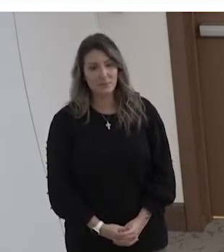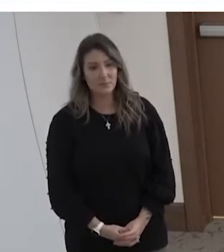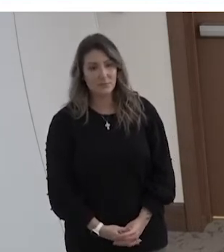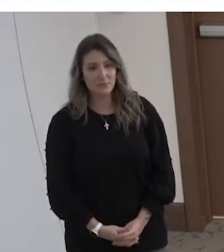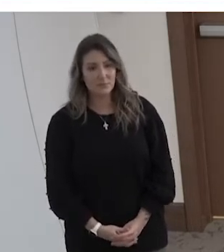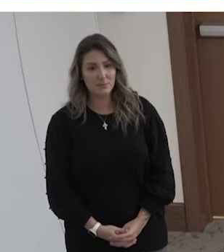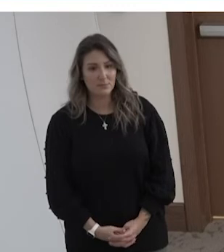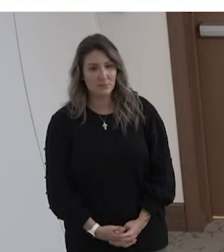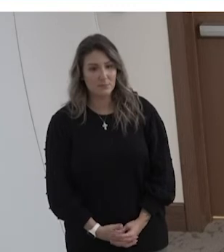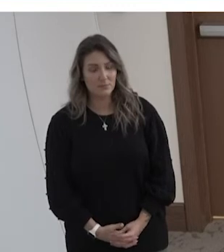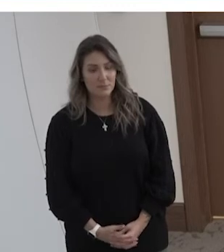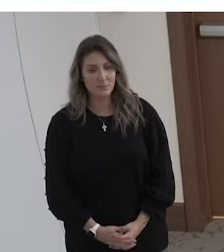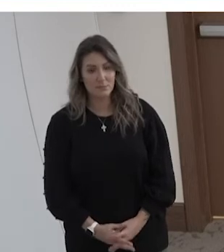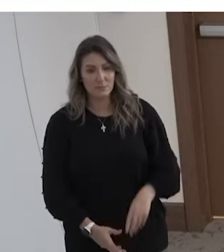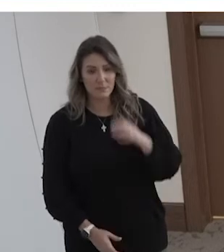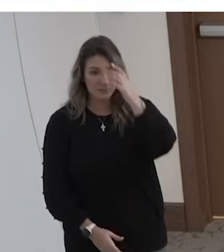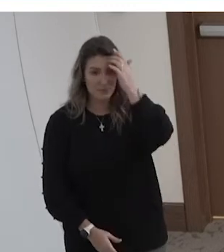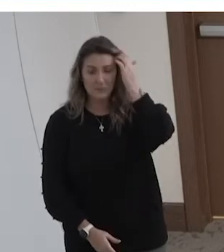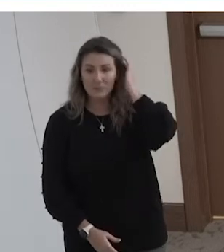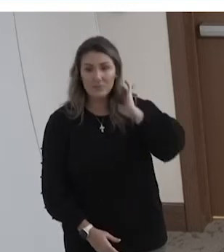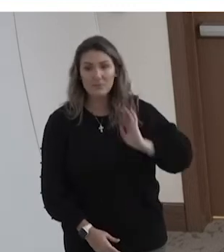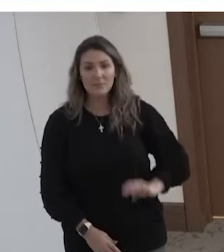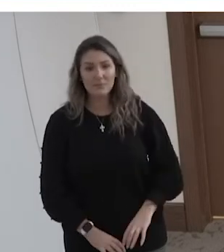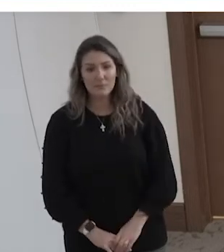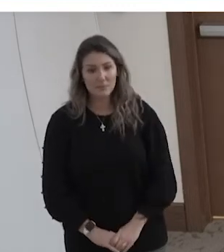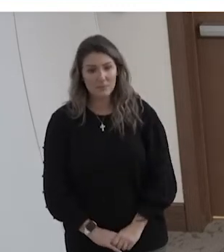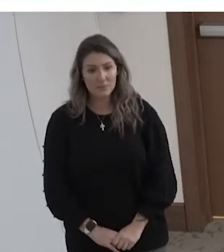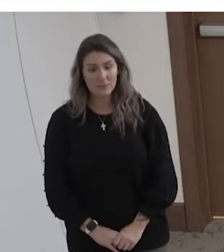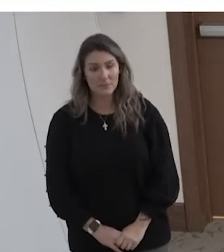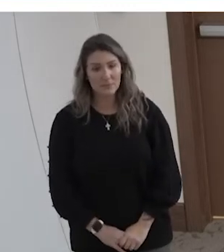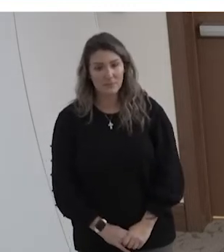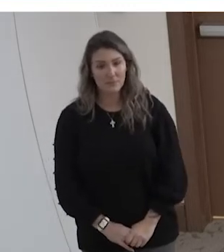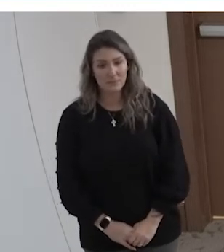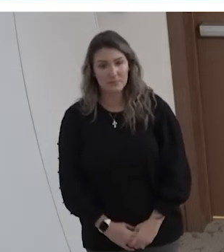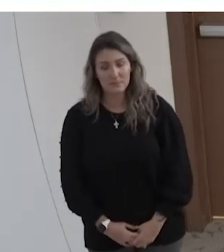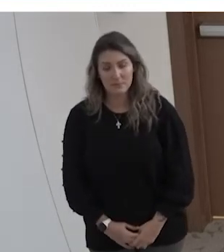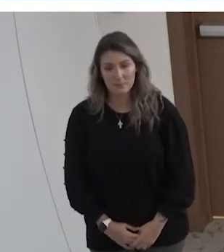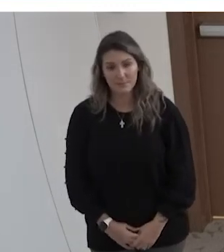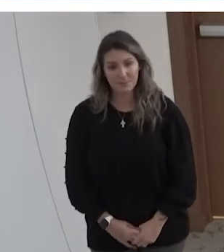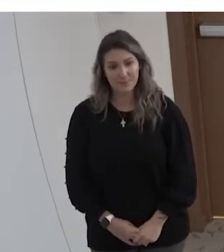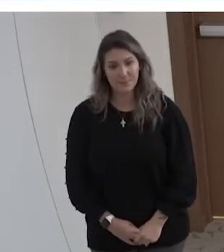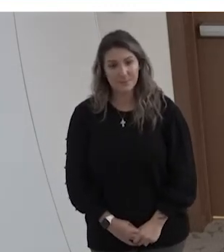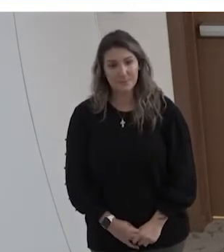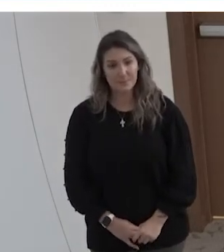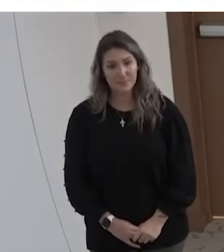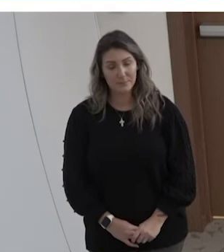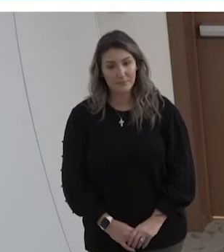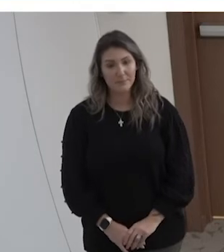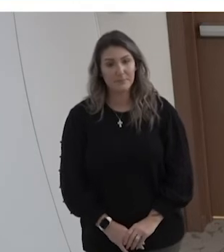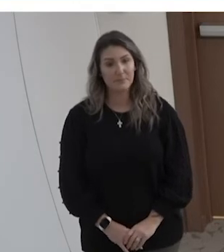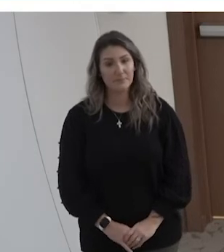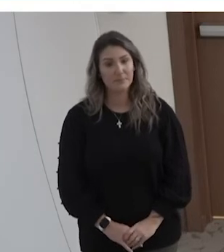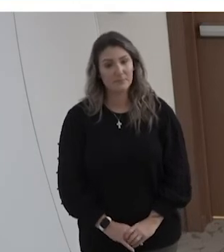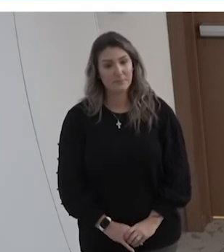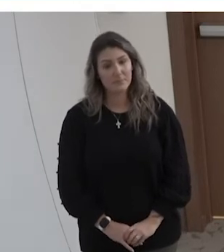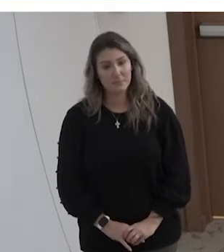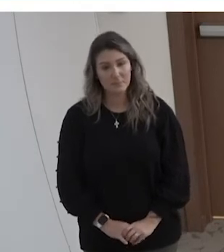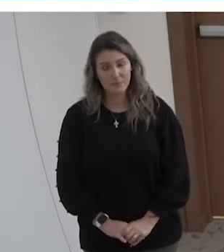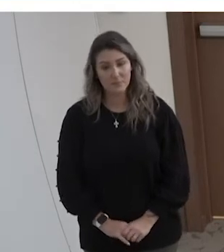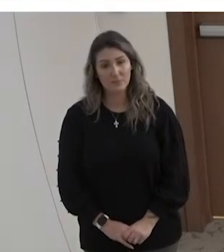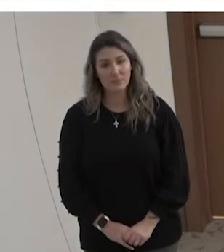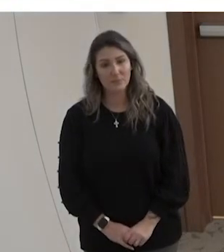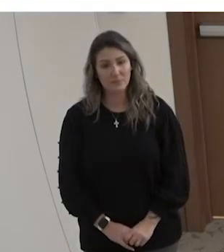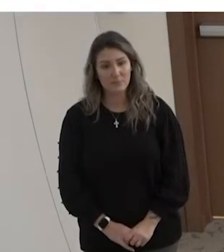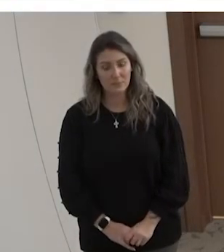se han encontrado casos de miocardia como resultado de la